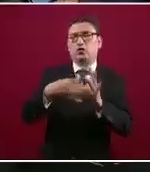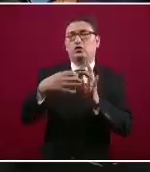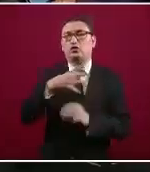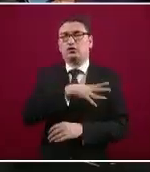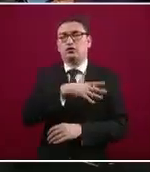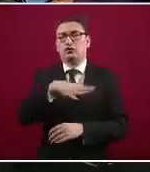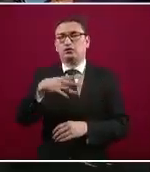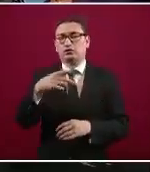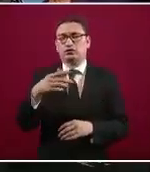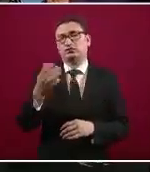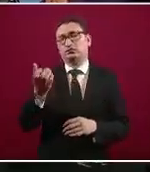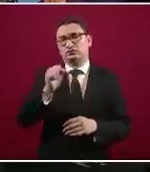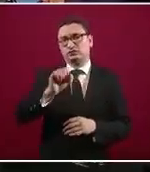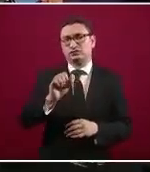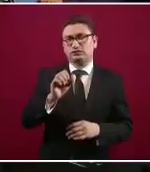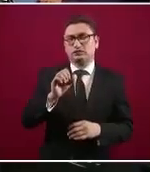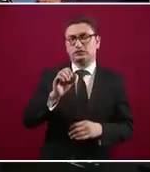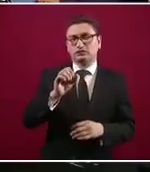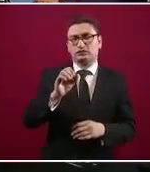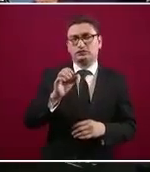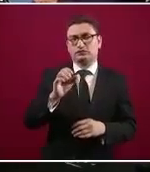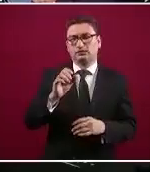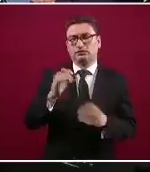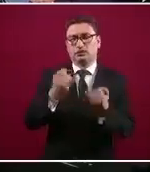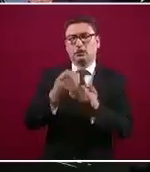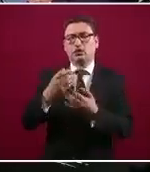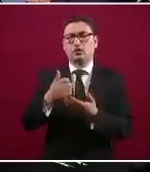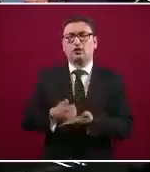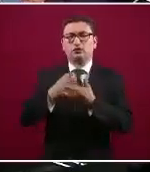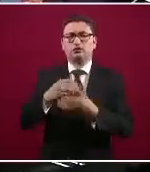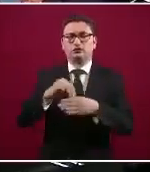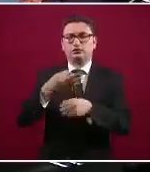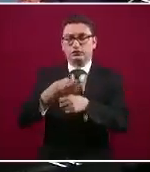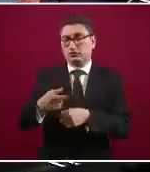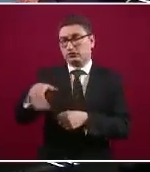Secretaría en este caso del Ayuntamiento de Los Cabos.